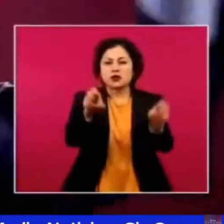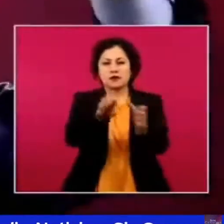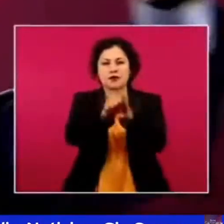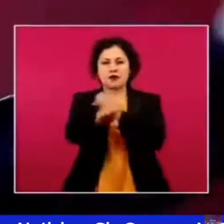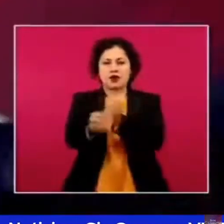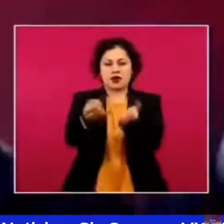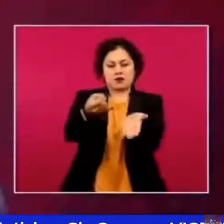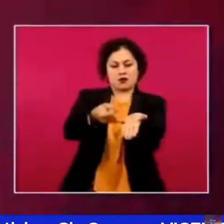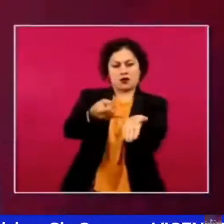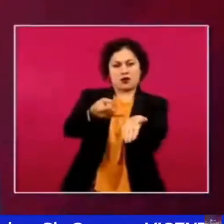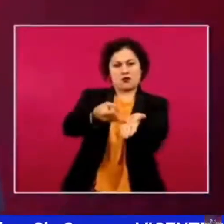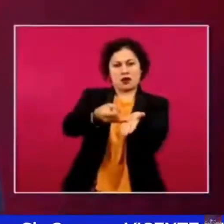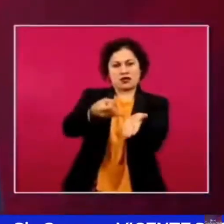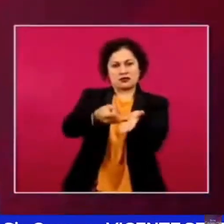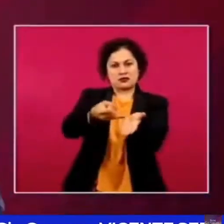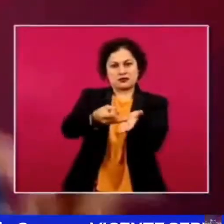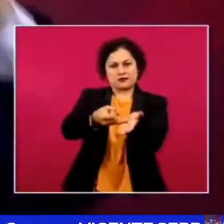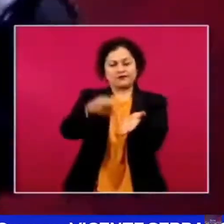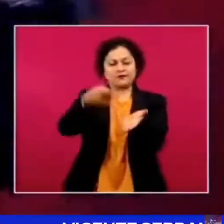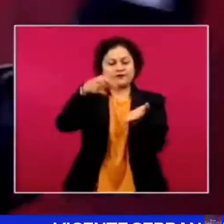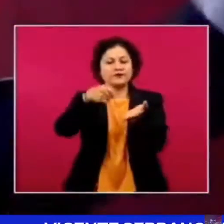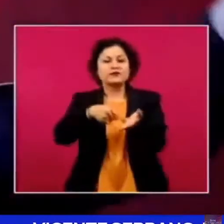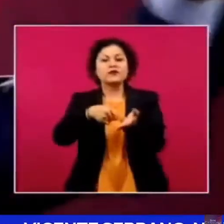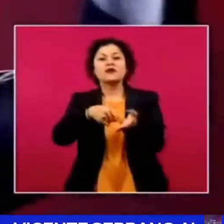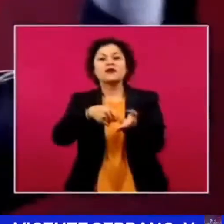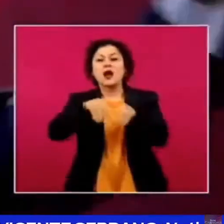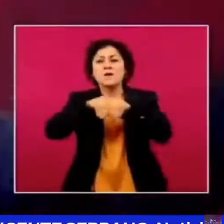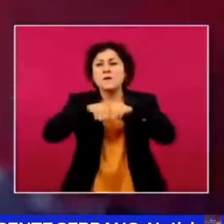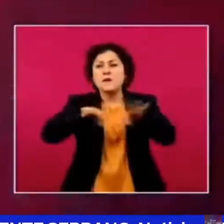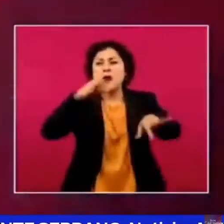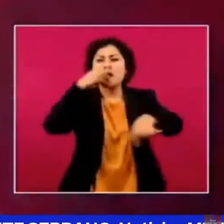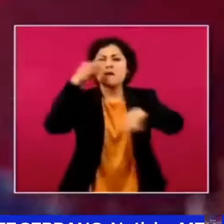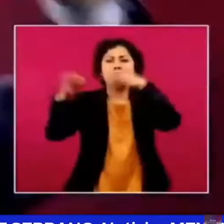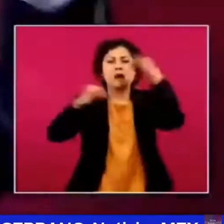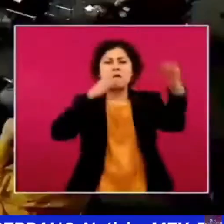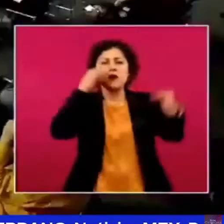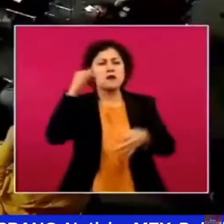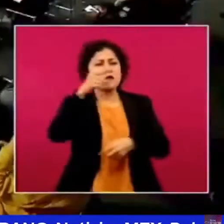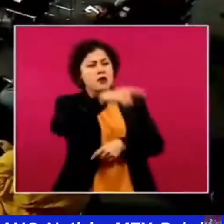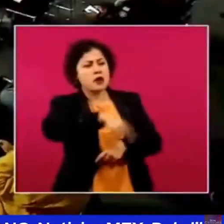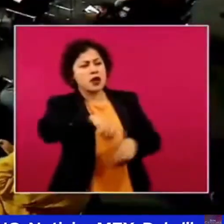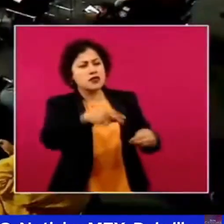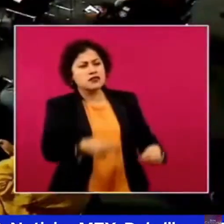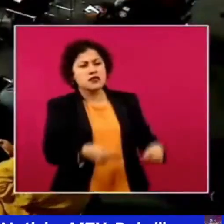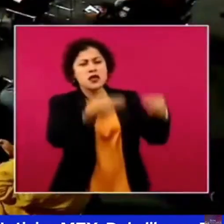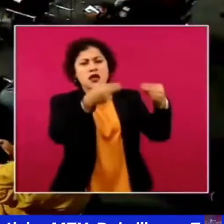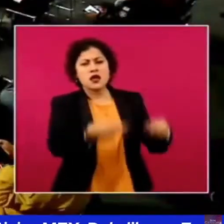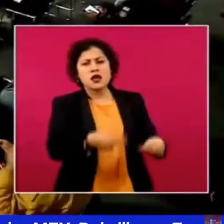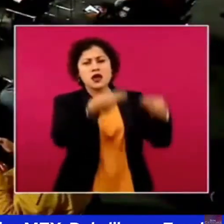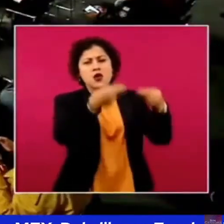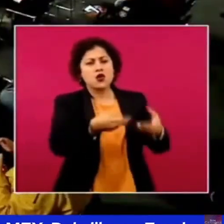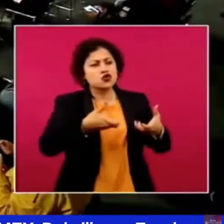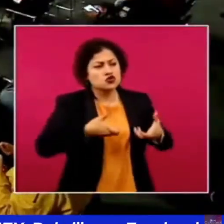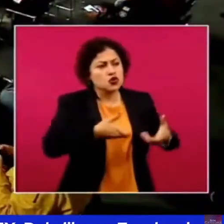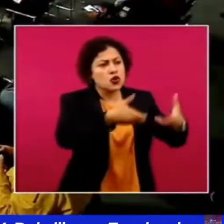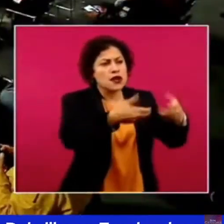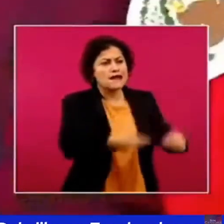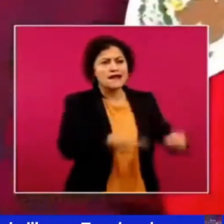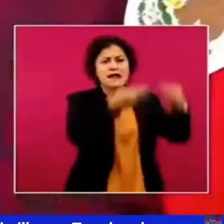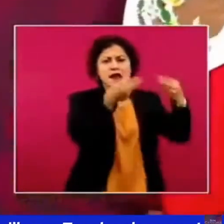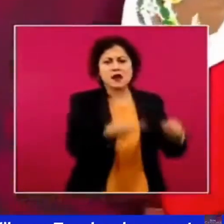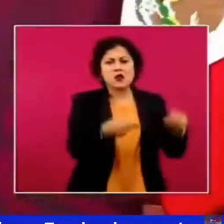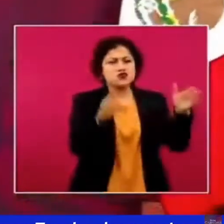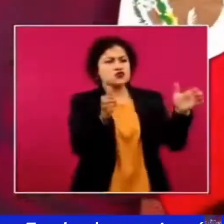los ambulantes, los de la economía informal. Ese es el problema. Por eso no hay